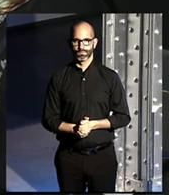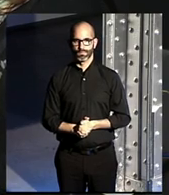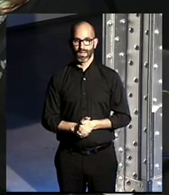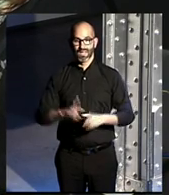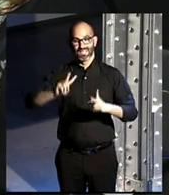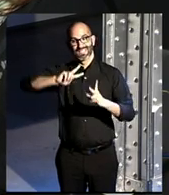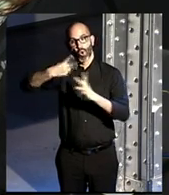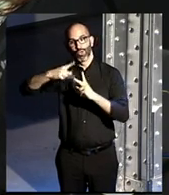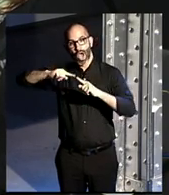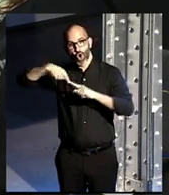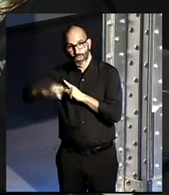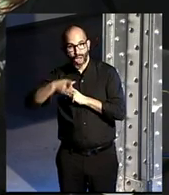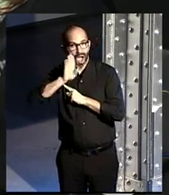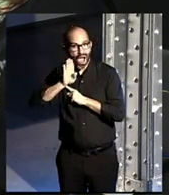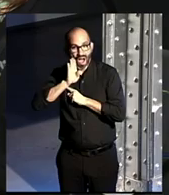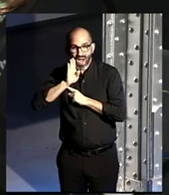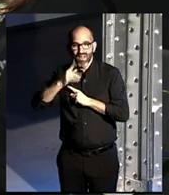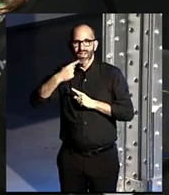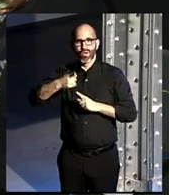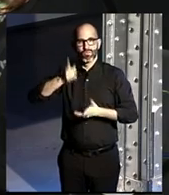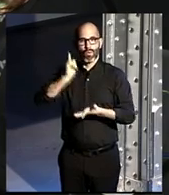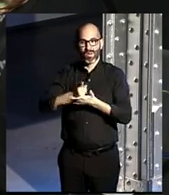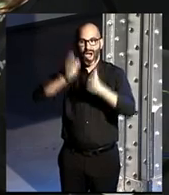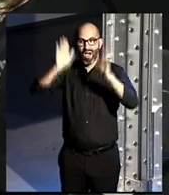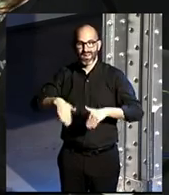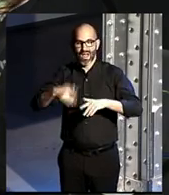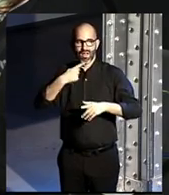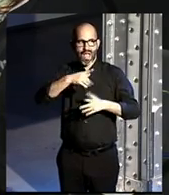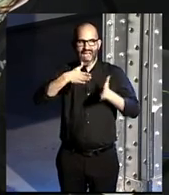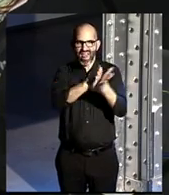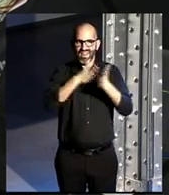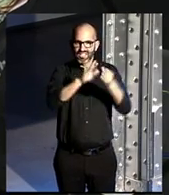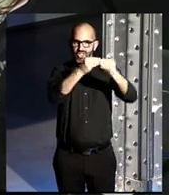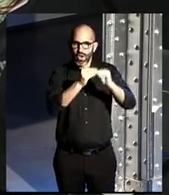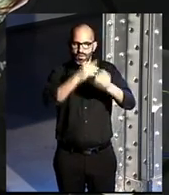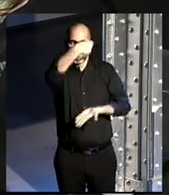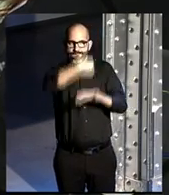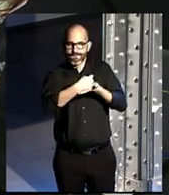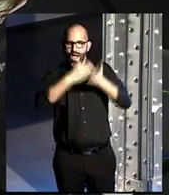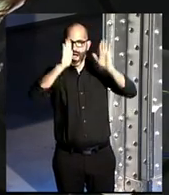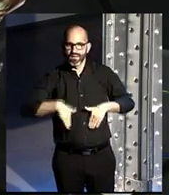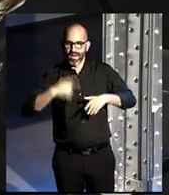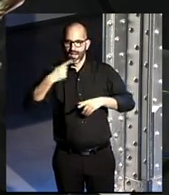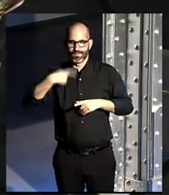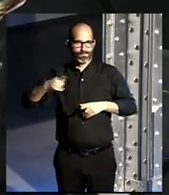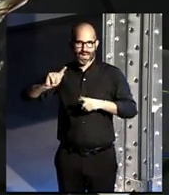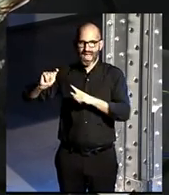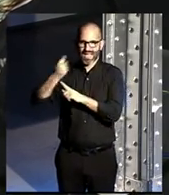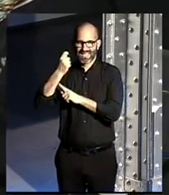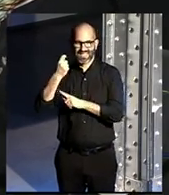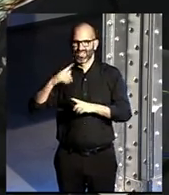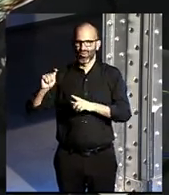segunda consecuencia es que, obligado a punta de pistola por su editor, Verne se convierte en el escritor con más éxito del mundo.